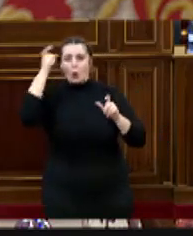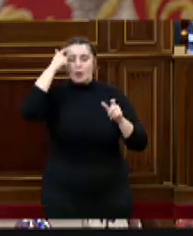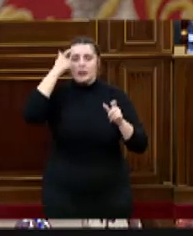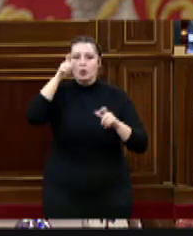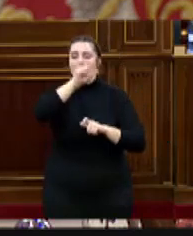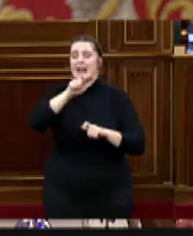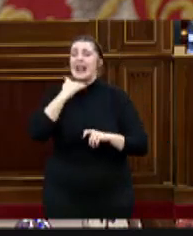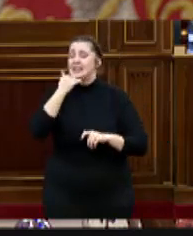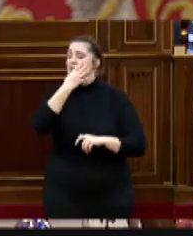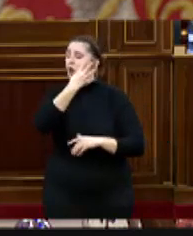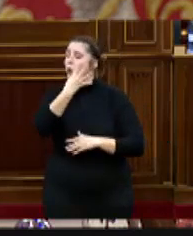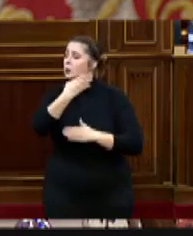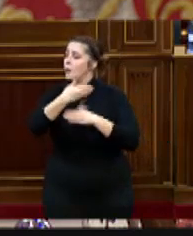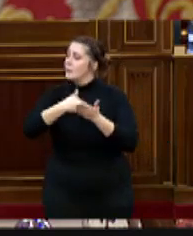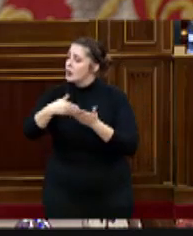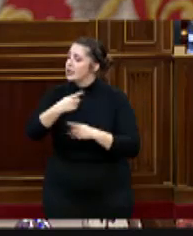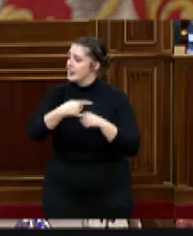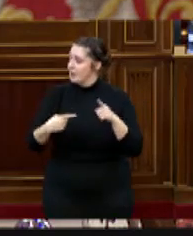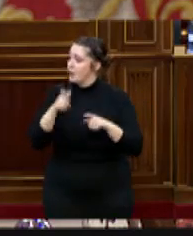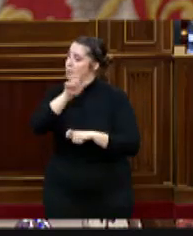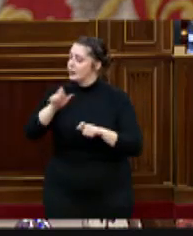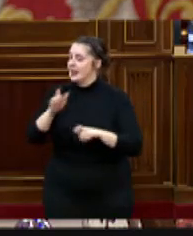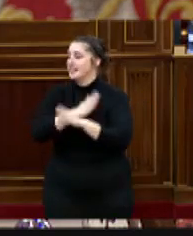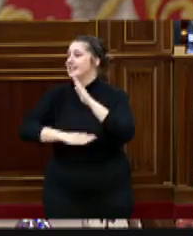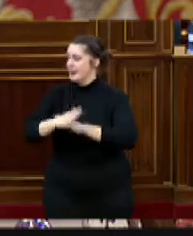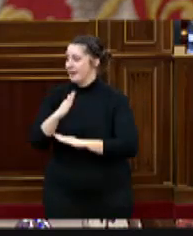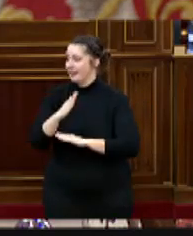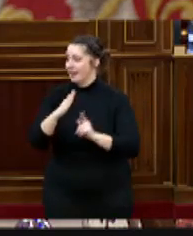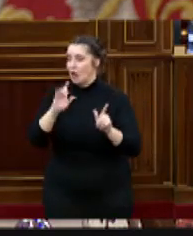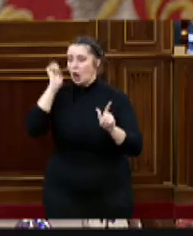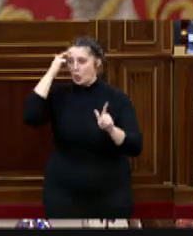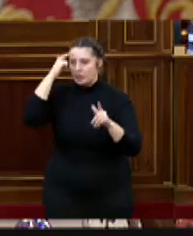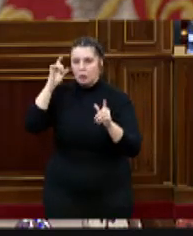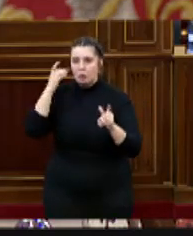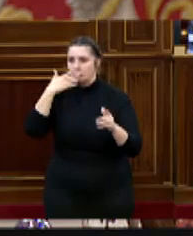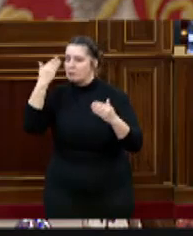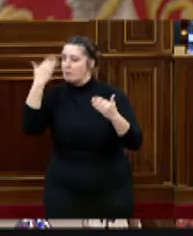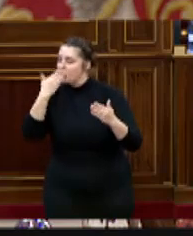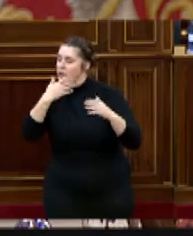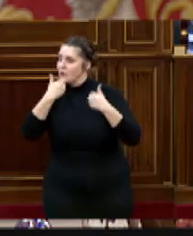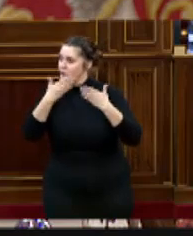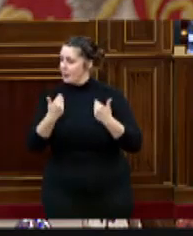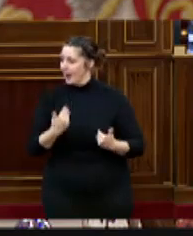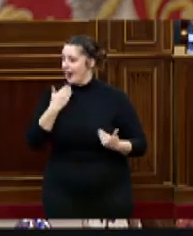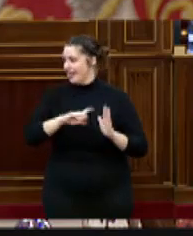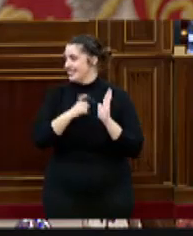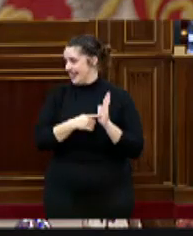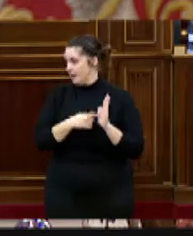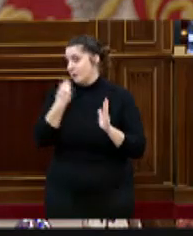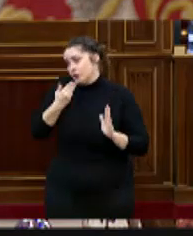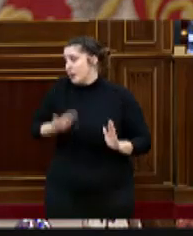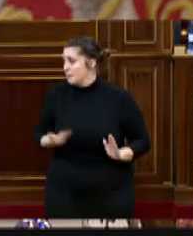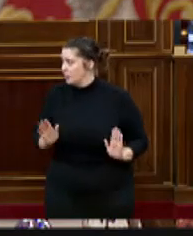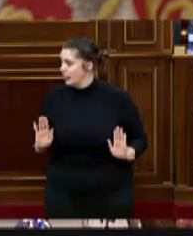y medio de compatriotas con discapacidad creo que es importante y quiero